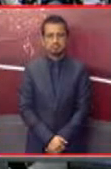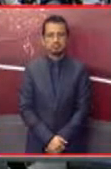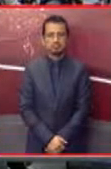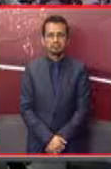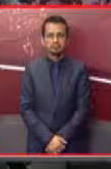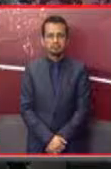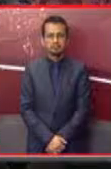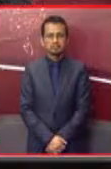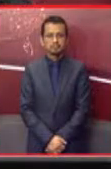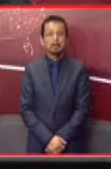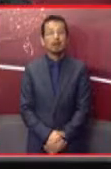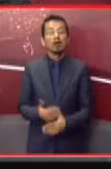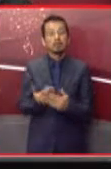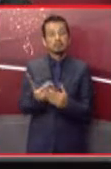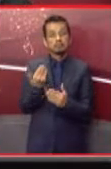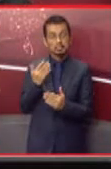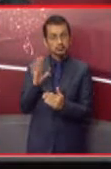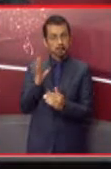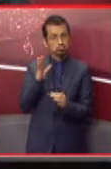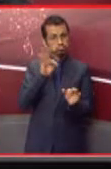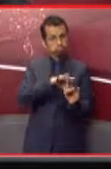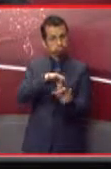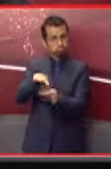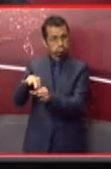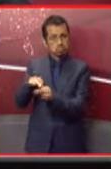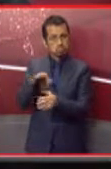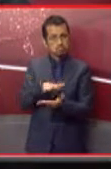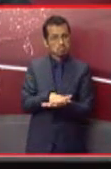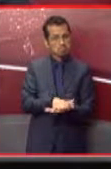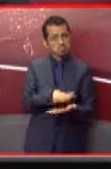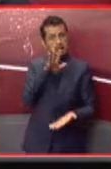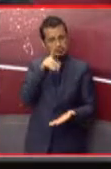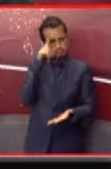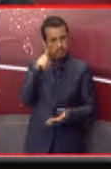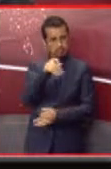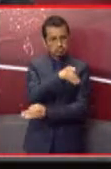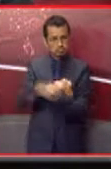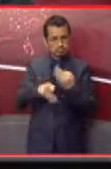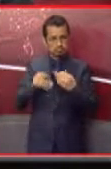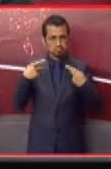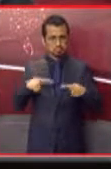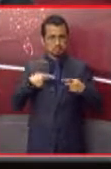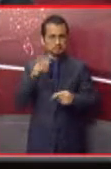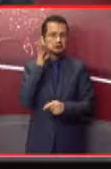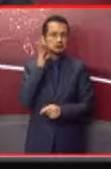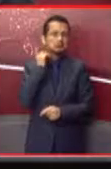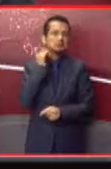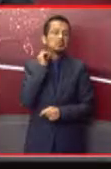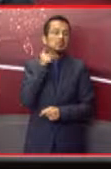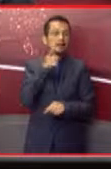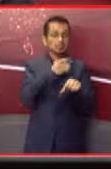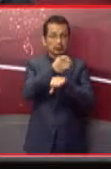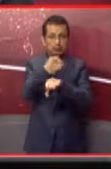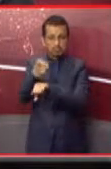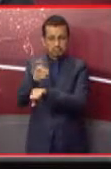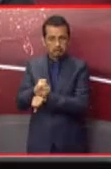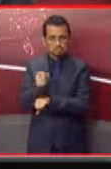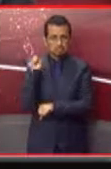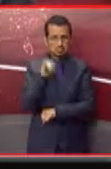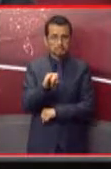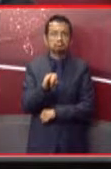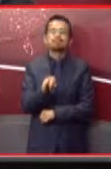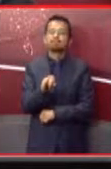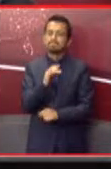Previa aprobación de la mayoría de las honorables legislaturas de los estados, declara reformadas